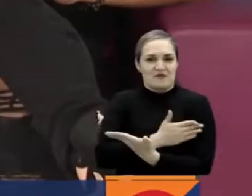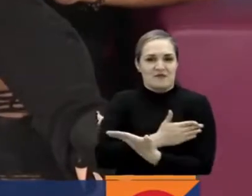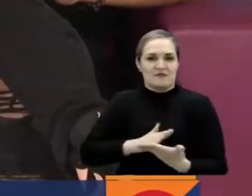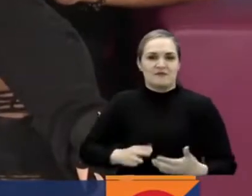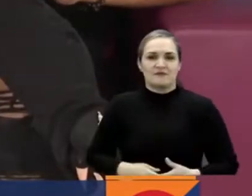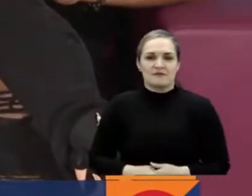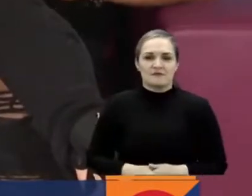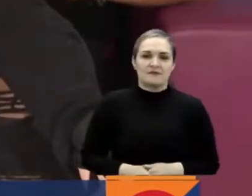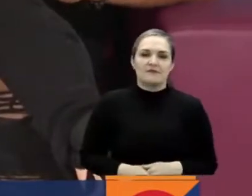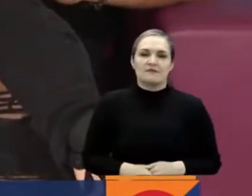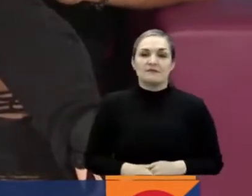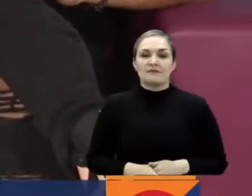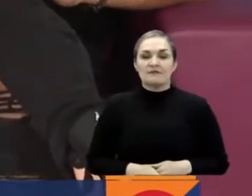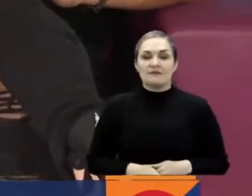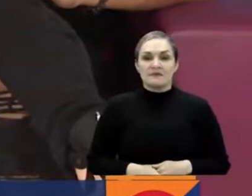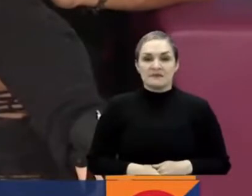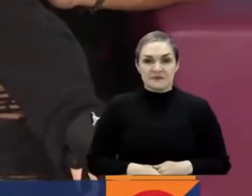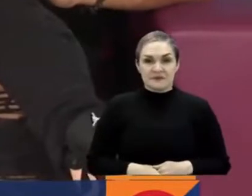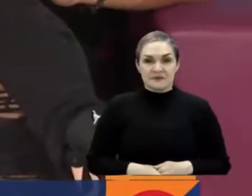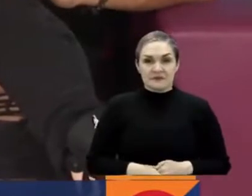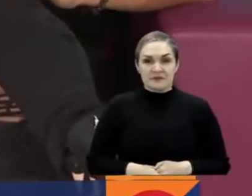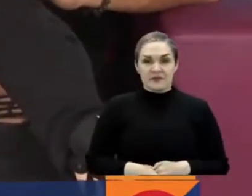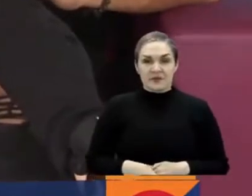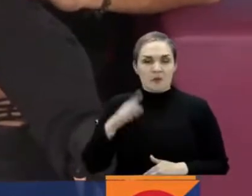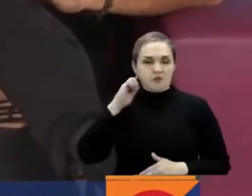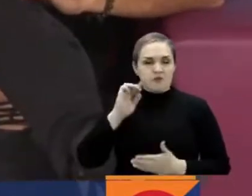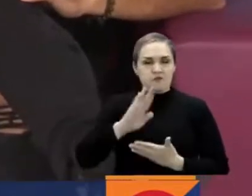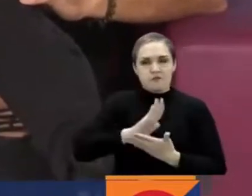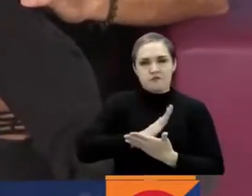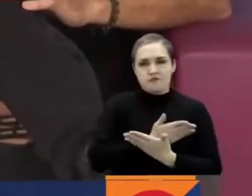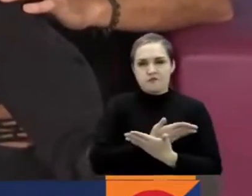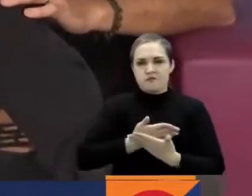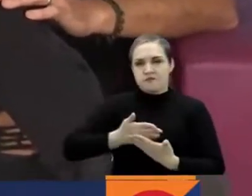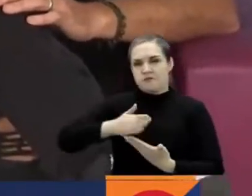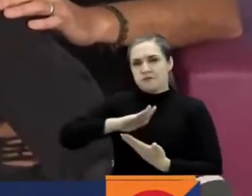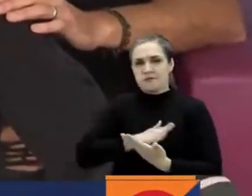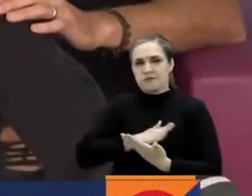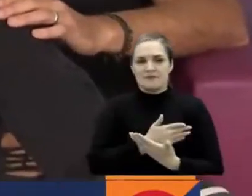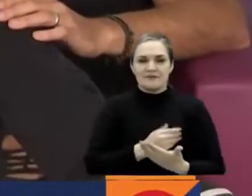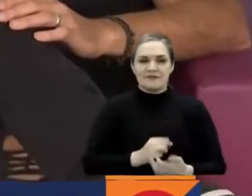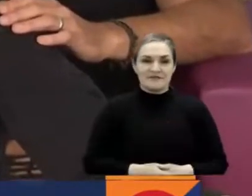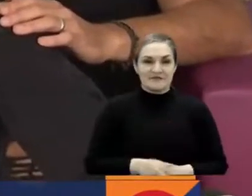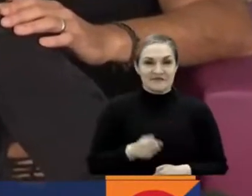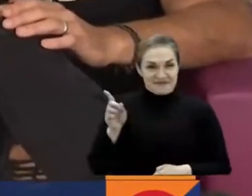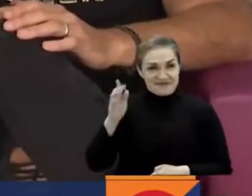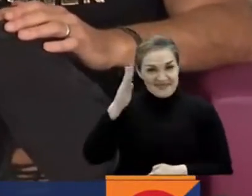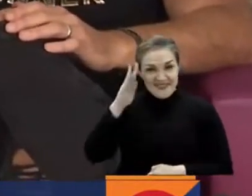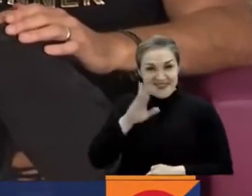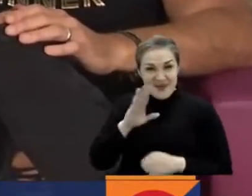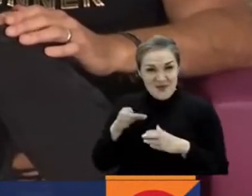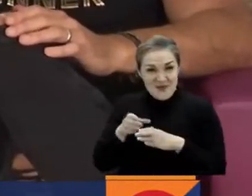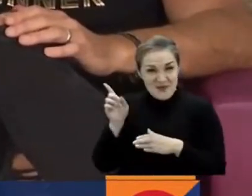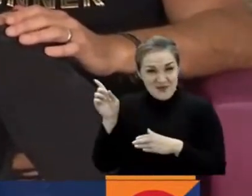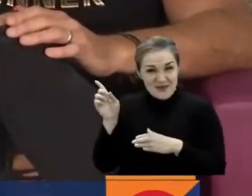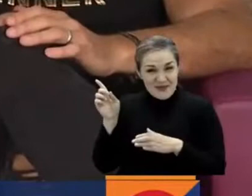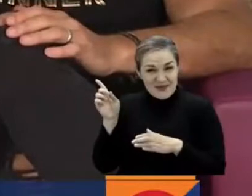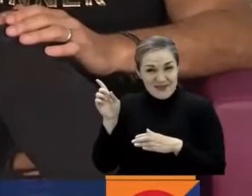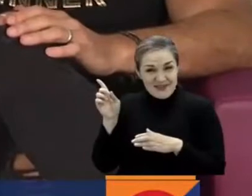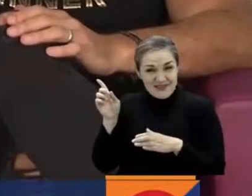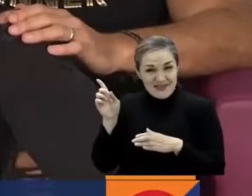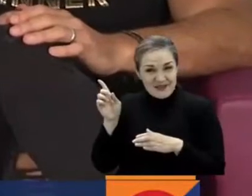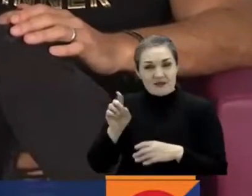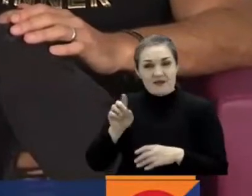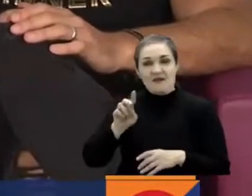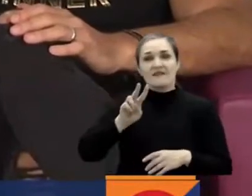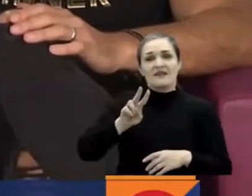Another night, otra noche sin tu amor. Oh, oh. ¿Saben quiénes son? 25 horas al